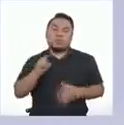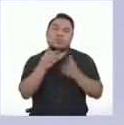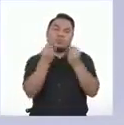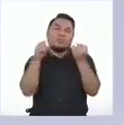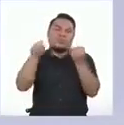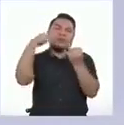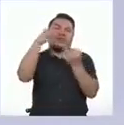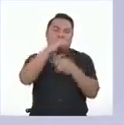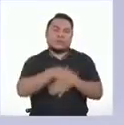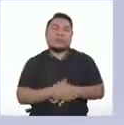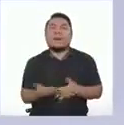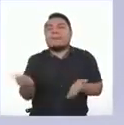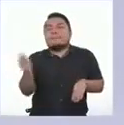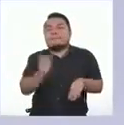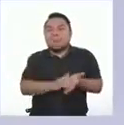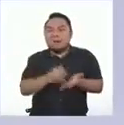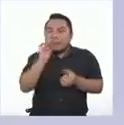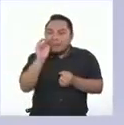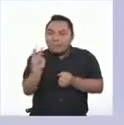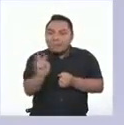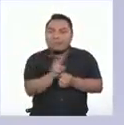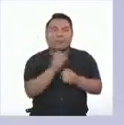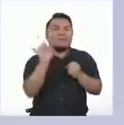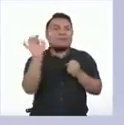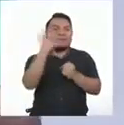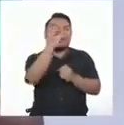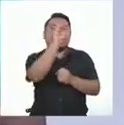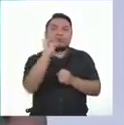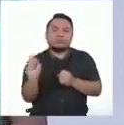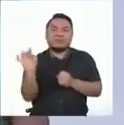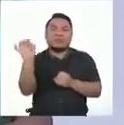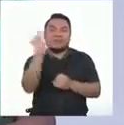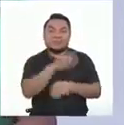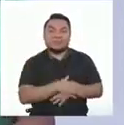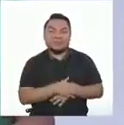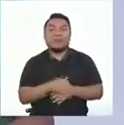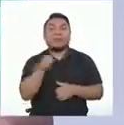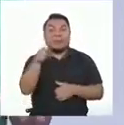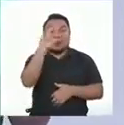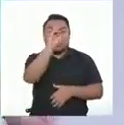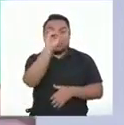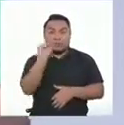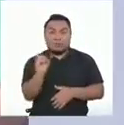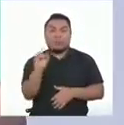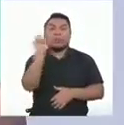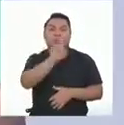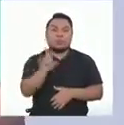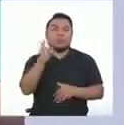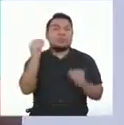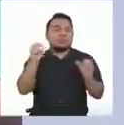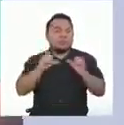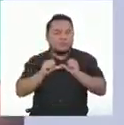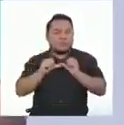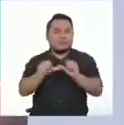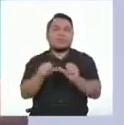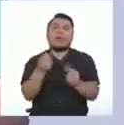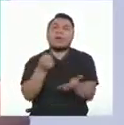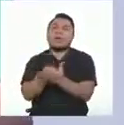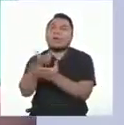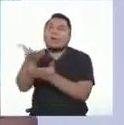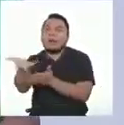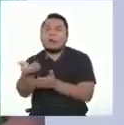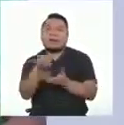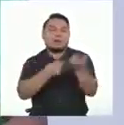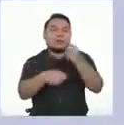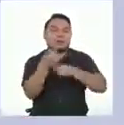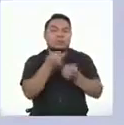y son más comunes de lo que uno se puede imaginar. Los porcentajes se usan con mucha frecuencia en la compra y